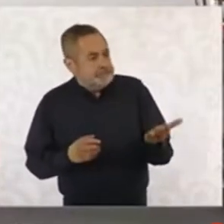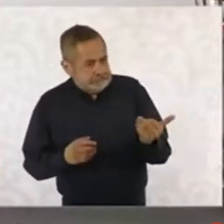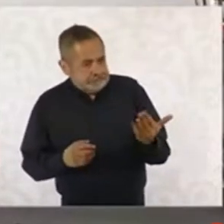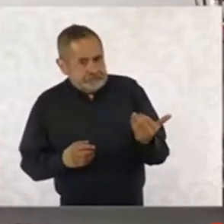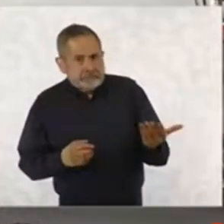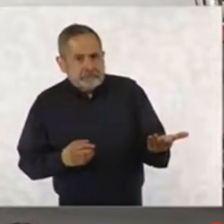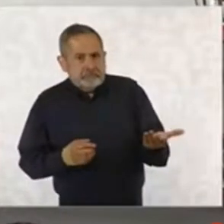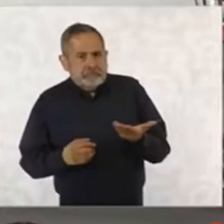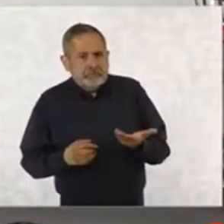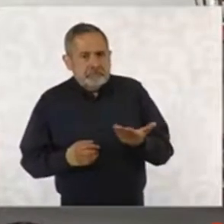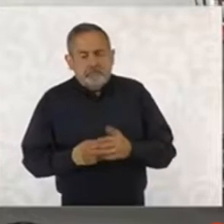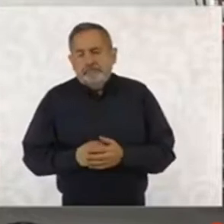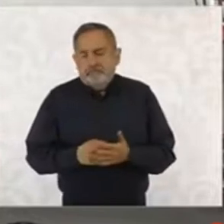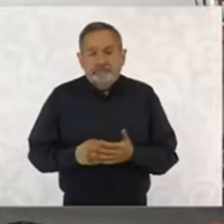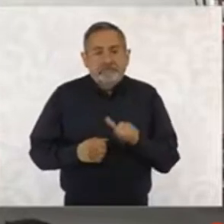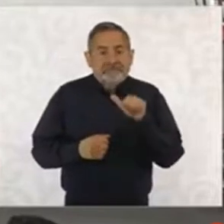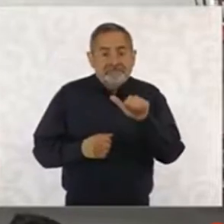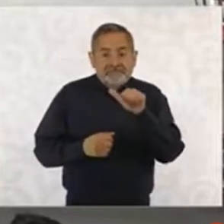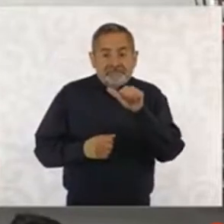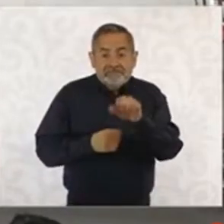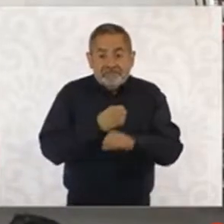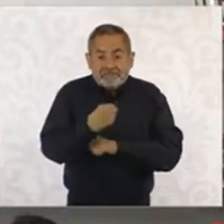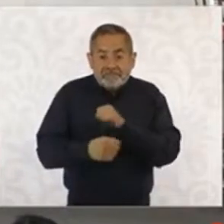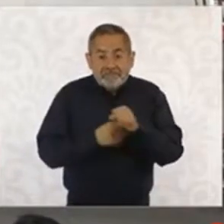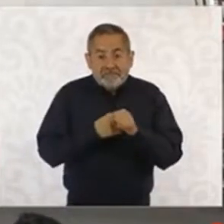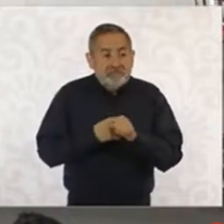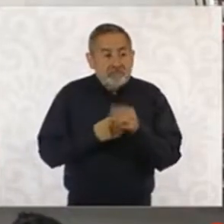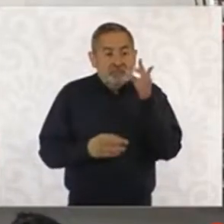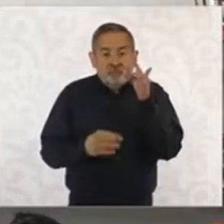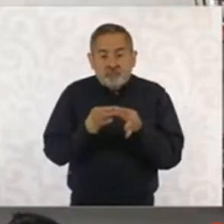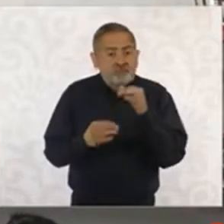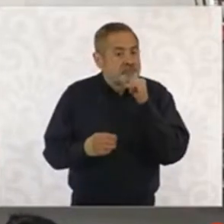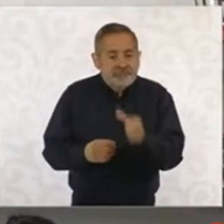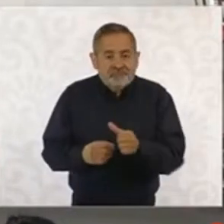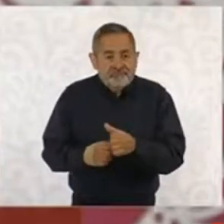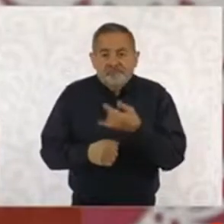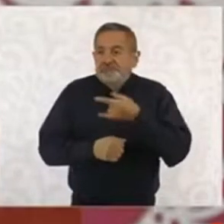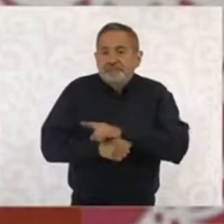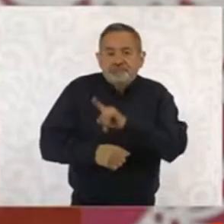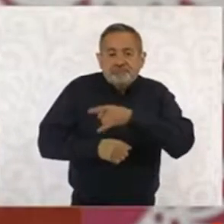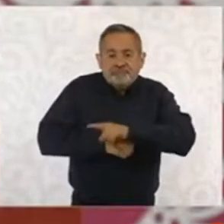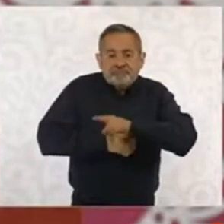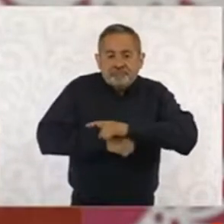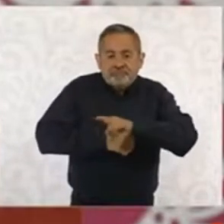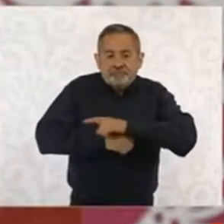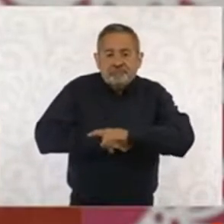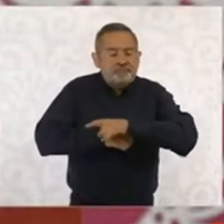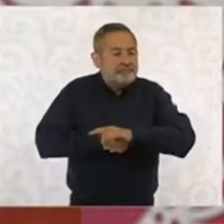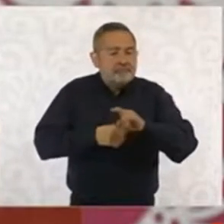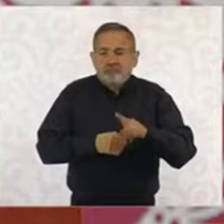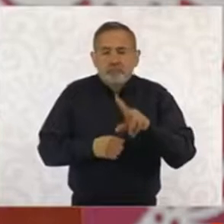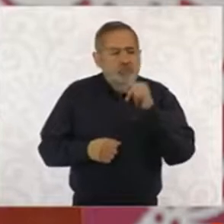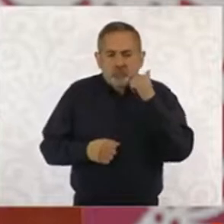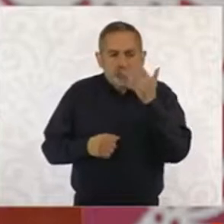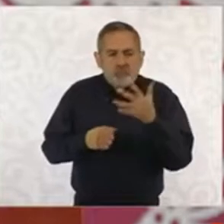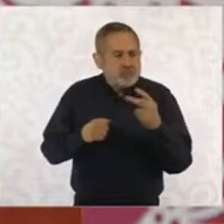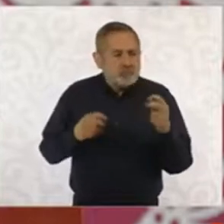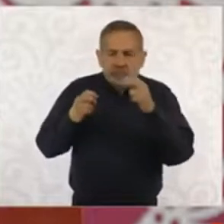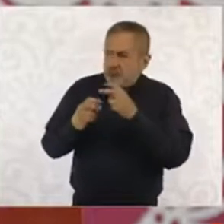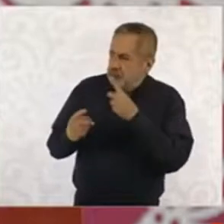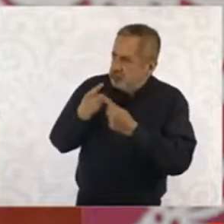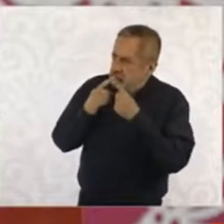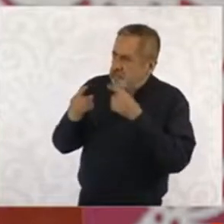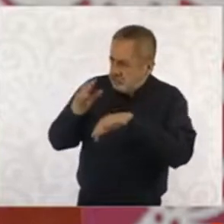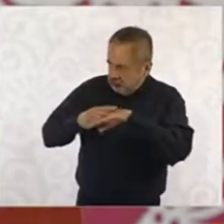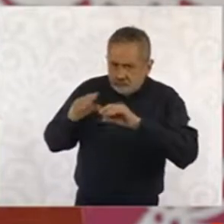Entonces, tenemos 16 años de incumplimiento de pago desde que no ha querido sentarse a hacer